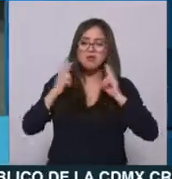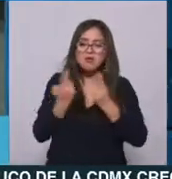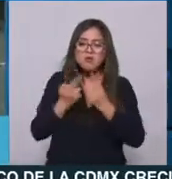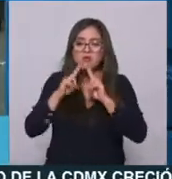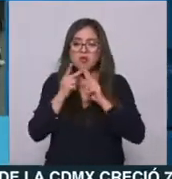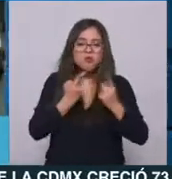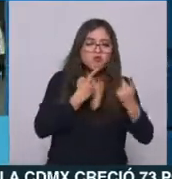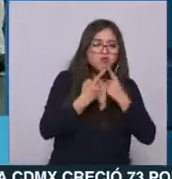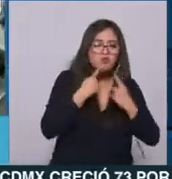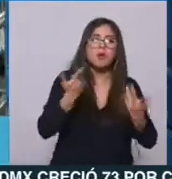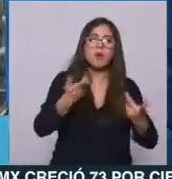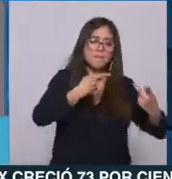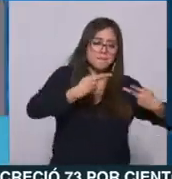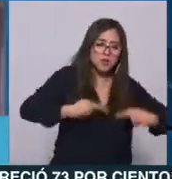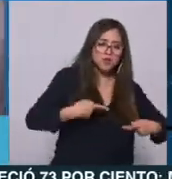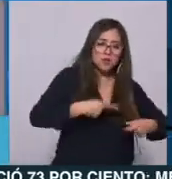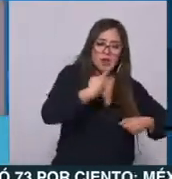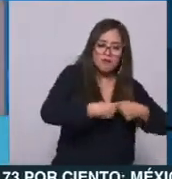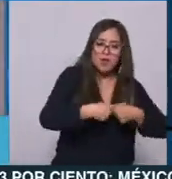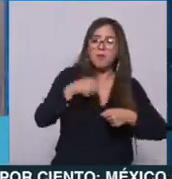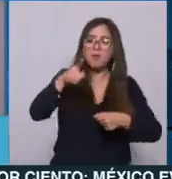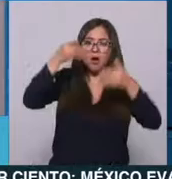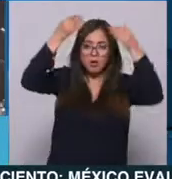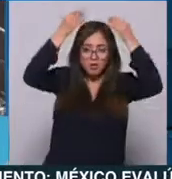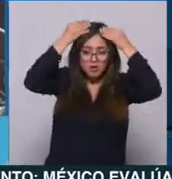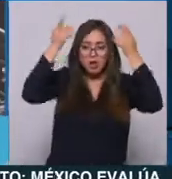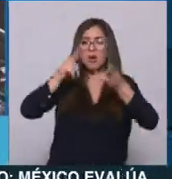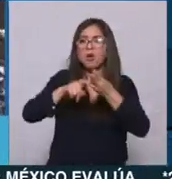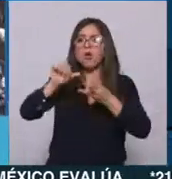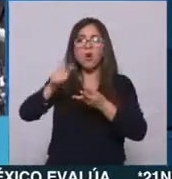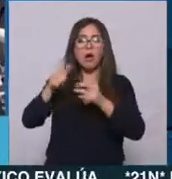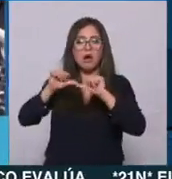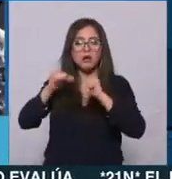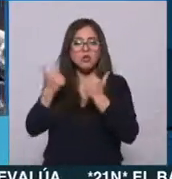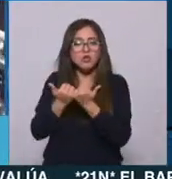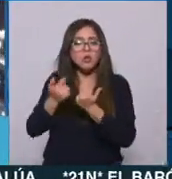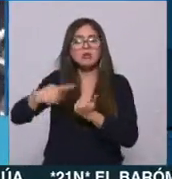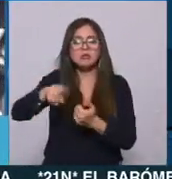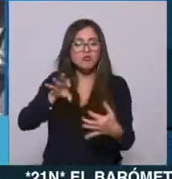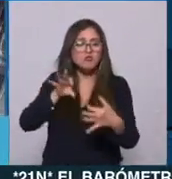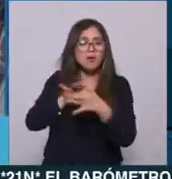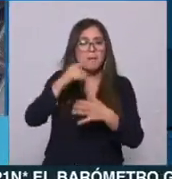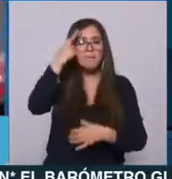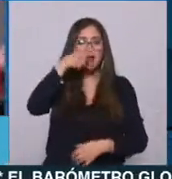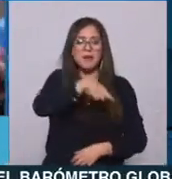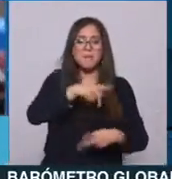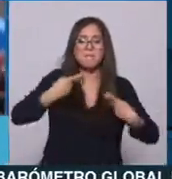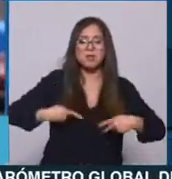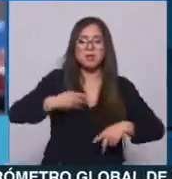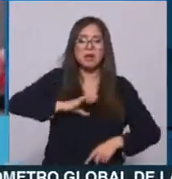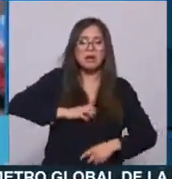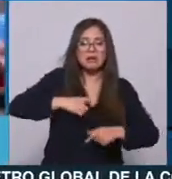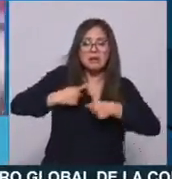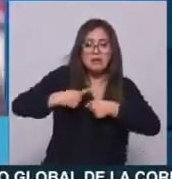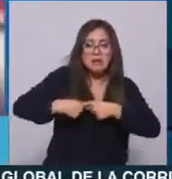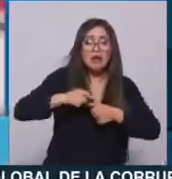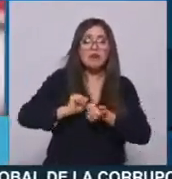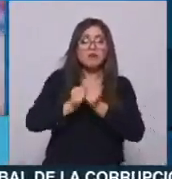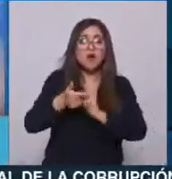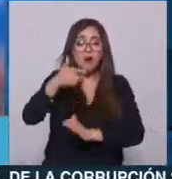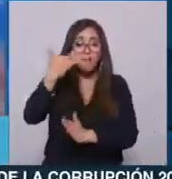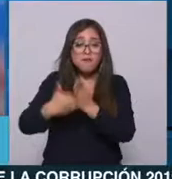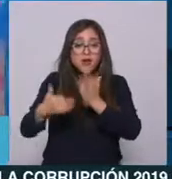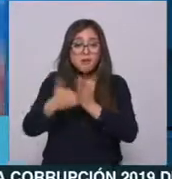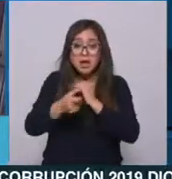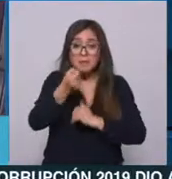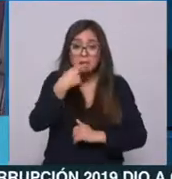enfermeras, con todo tipo de asociaciones buscamos la opción para que el paciente, independientemente del desabasto que puede ocurrir y que siempre